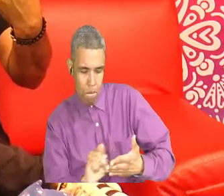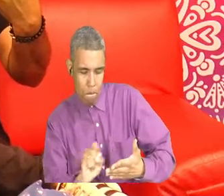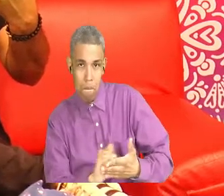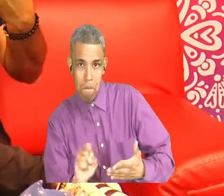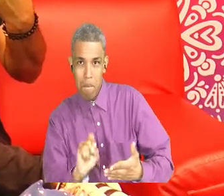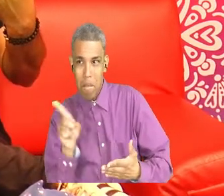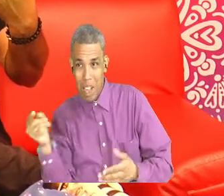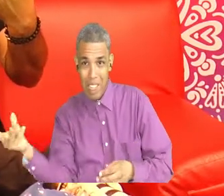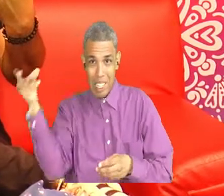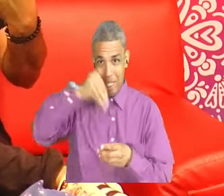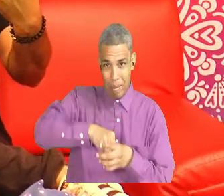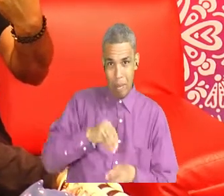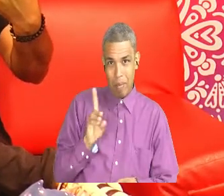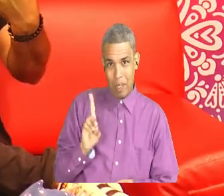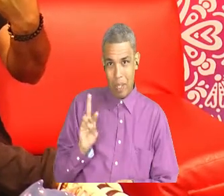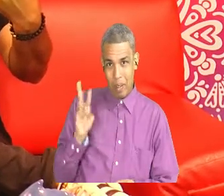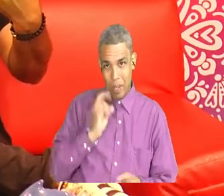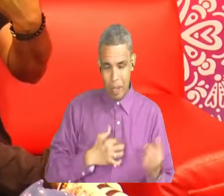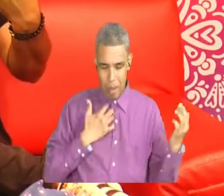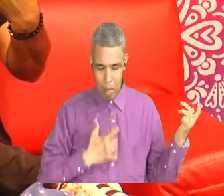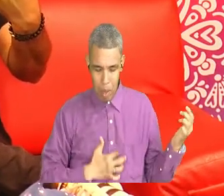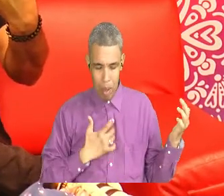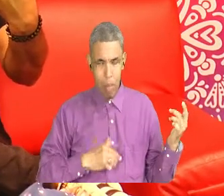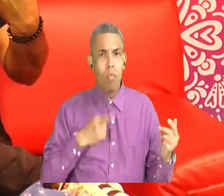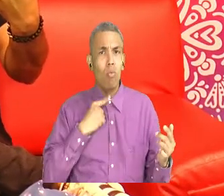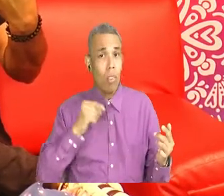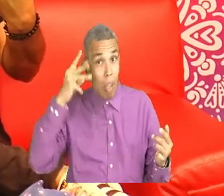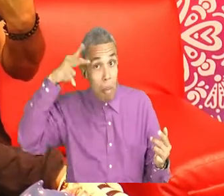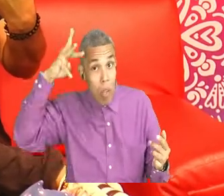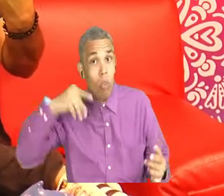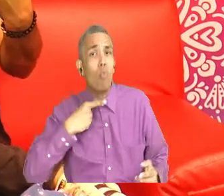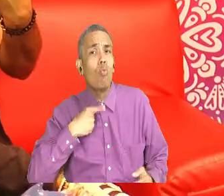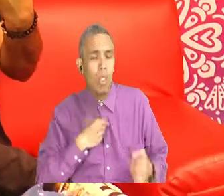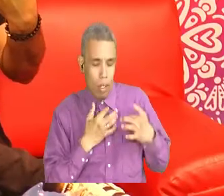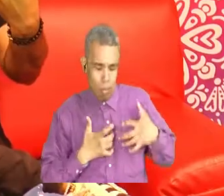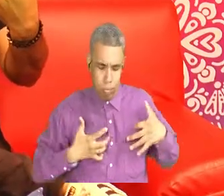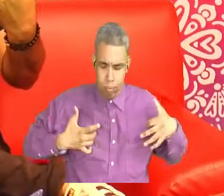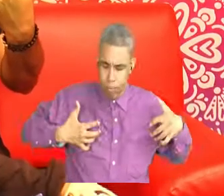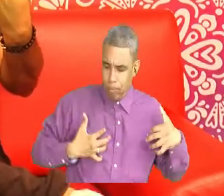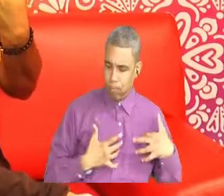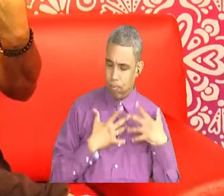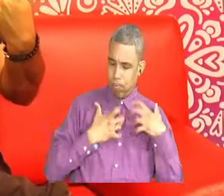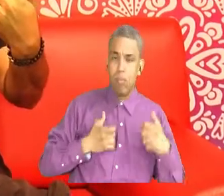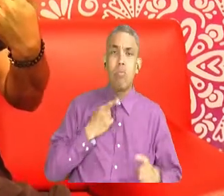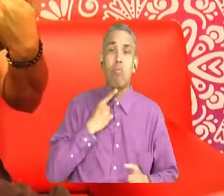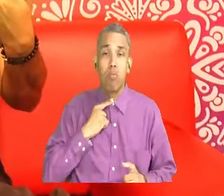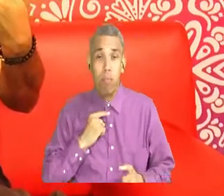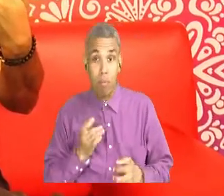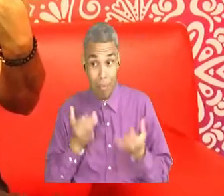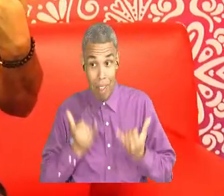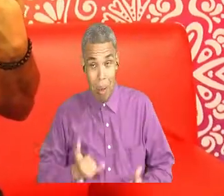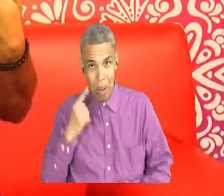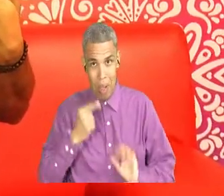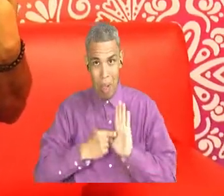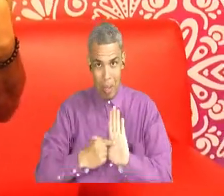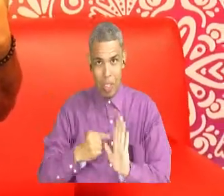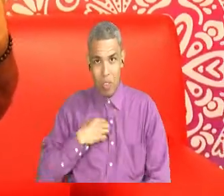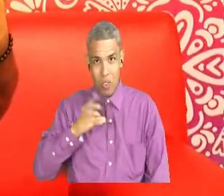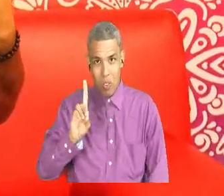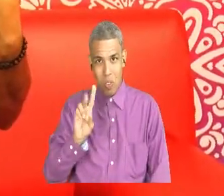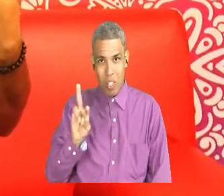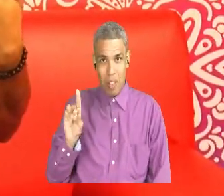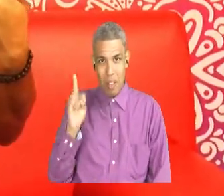vallenato. Y bueno, vamos a llevarle la canción de ellos allá para que vean y se nutran y se unan estas dos